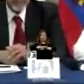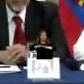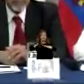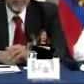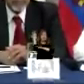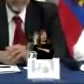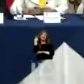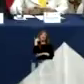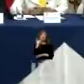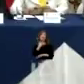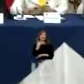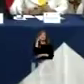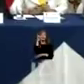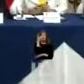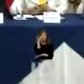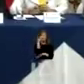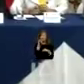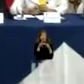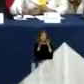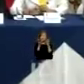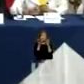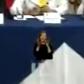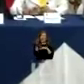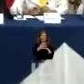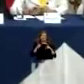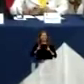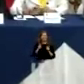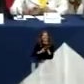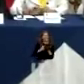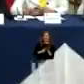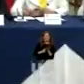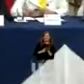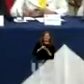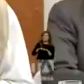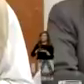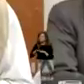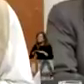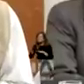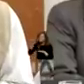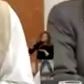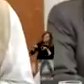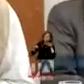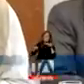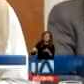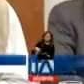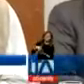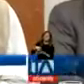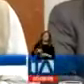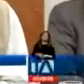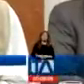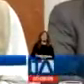el 12 de febrero. Esto luego de generar un debate sobre si la traían o no. Es un privilegio